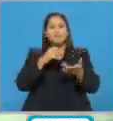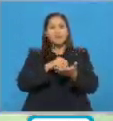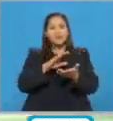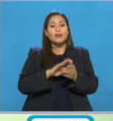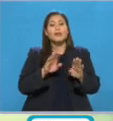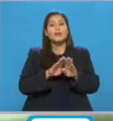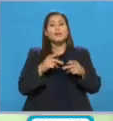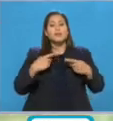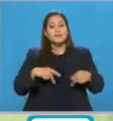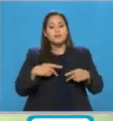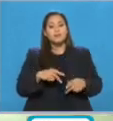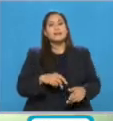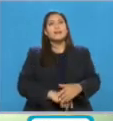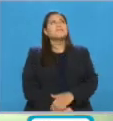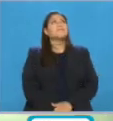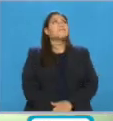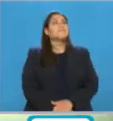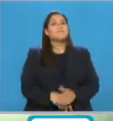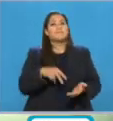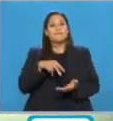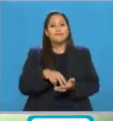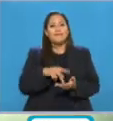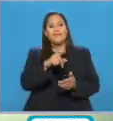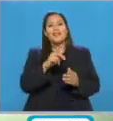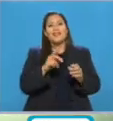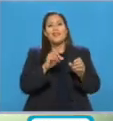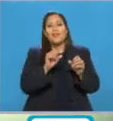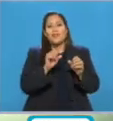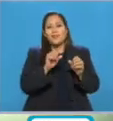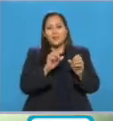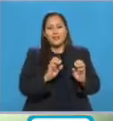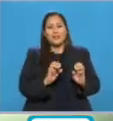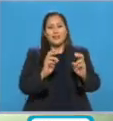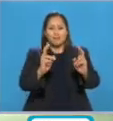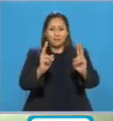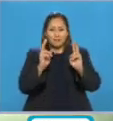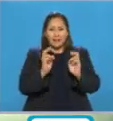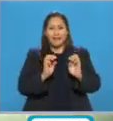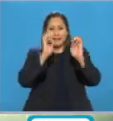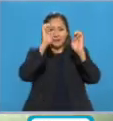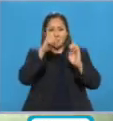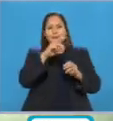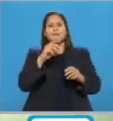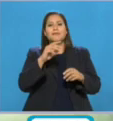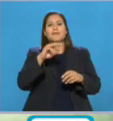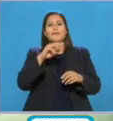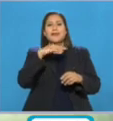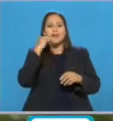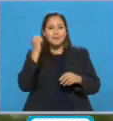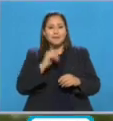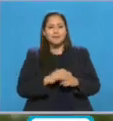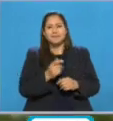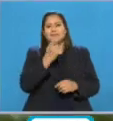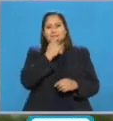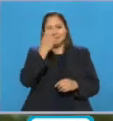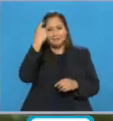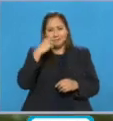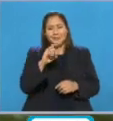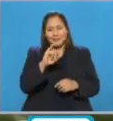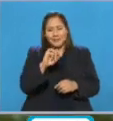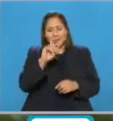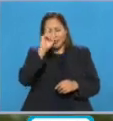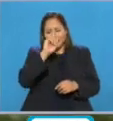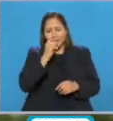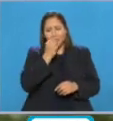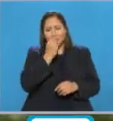las personas se paran en el elevador del multifamiliar alemán. Oye, Mira mira, nada o sea, más. todo se unió. Sí. Pero Entonces qué está bien. muy buena, se la recomiendo,